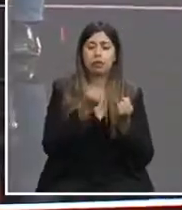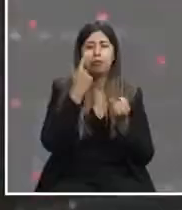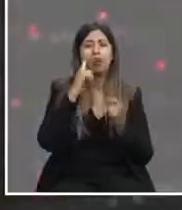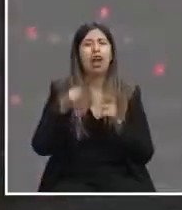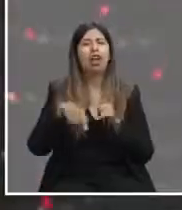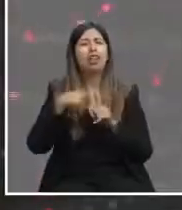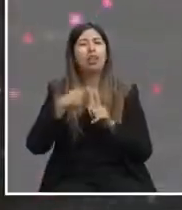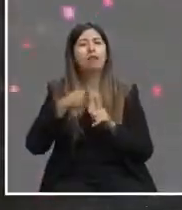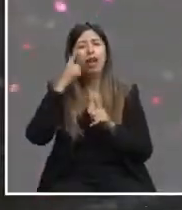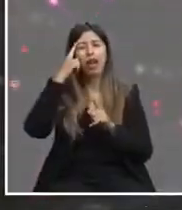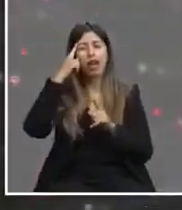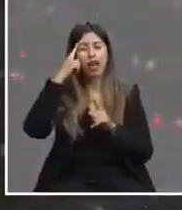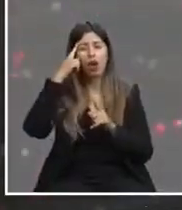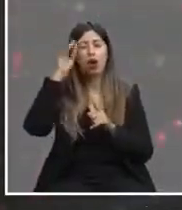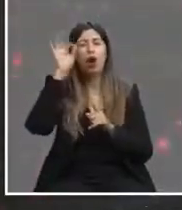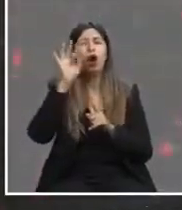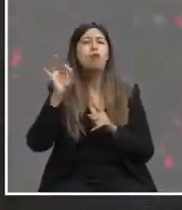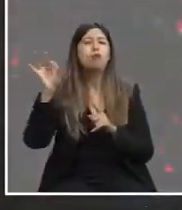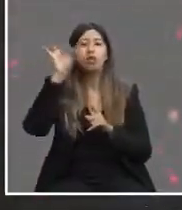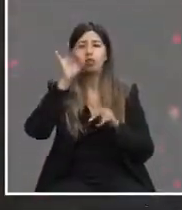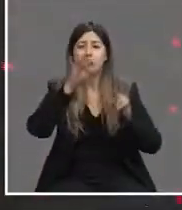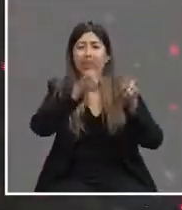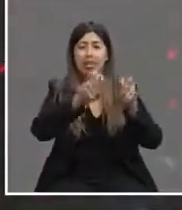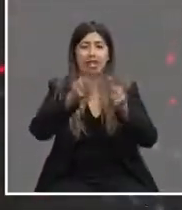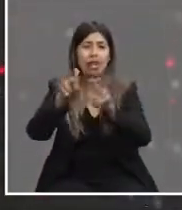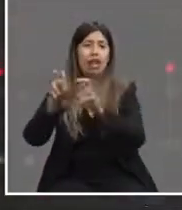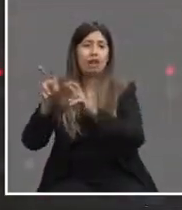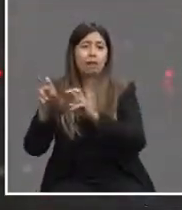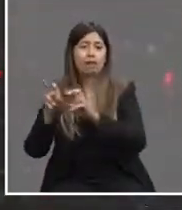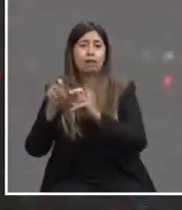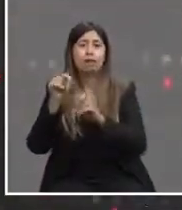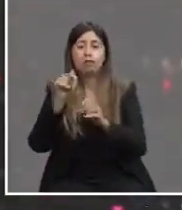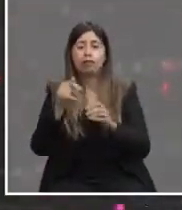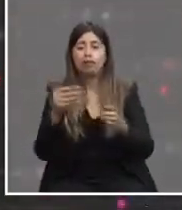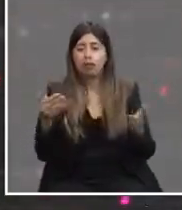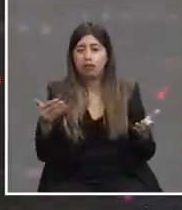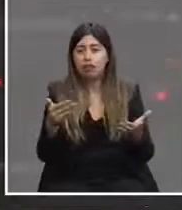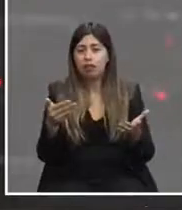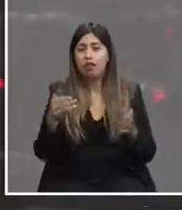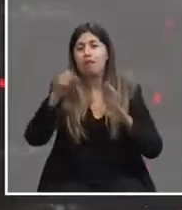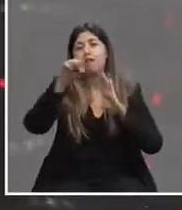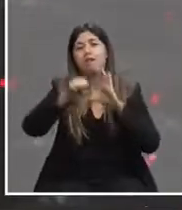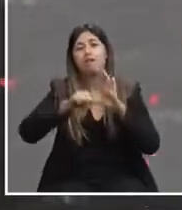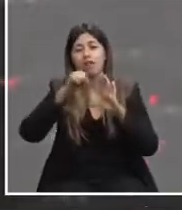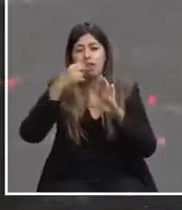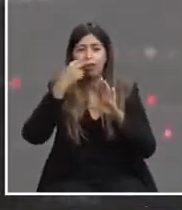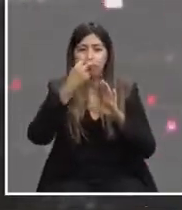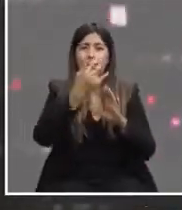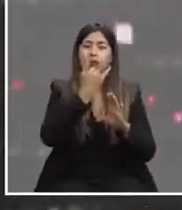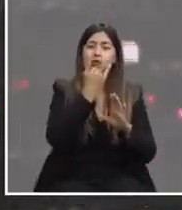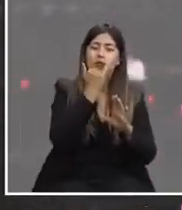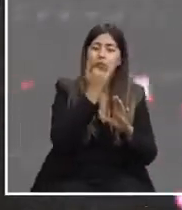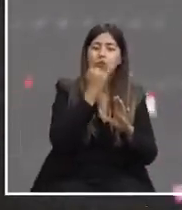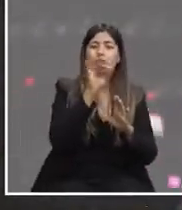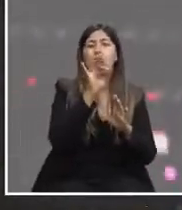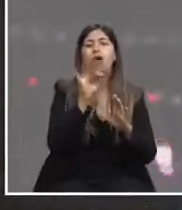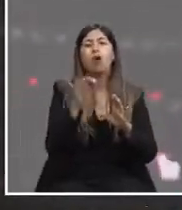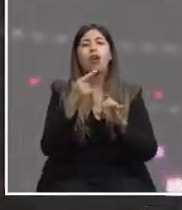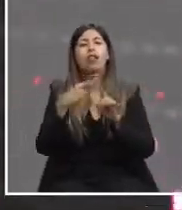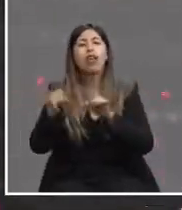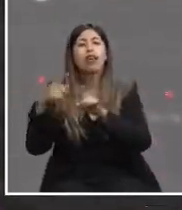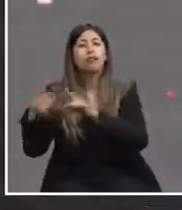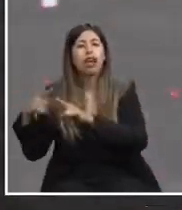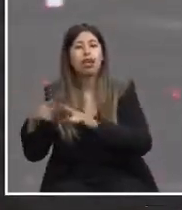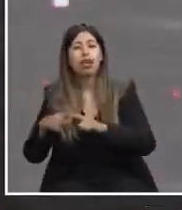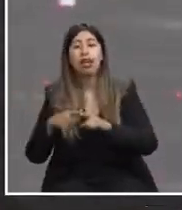a los juicios que tienen sobre los distintos asuntos, ¿verdad? Pues a menudo es también por videos que ven en YouTube o distintos medios, ¿verdad?